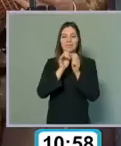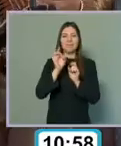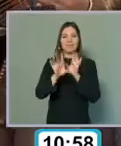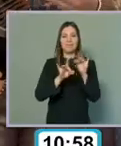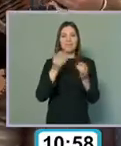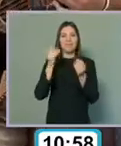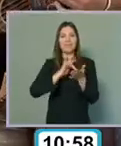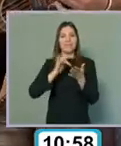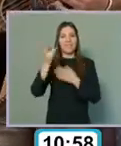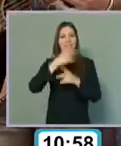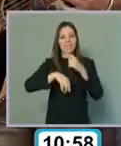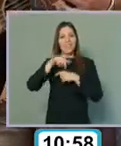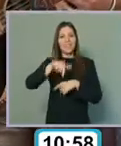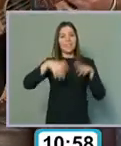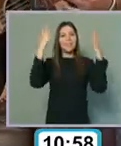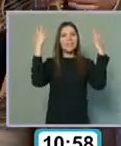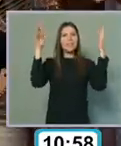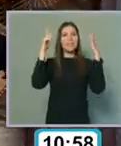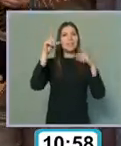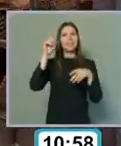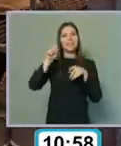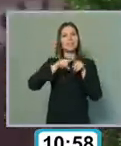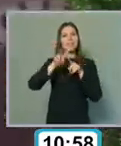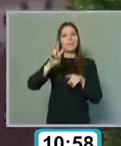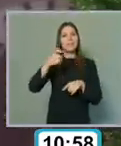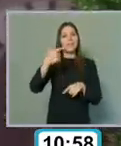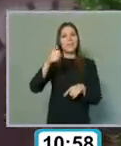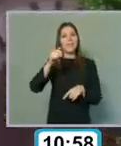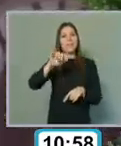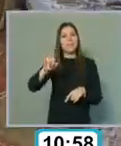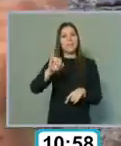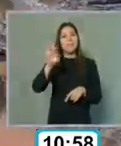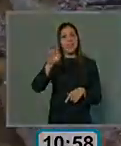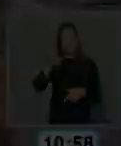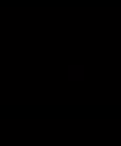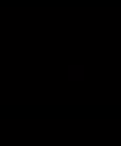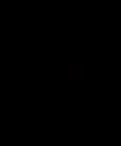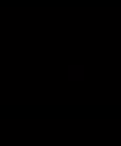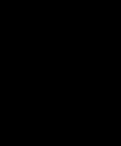gracias por estar con nosotros. Muchísimas gracias. El aplauso para los hermanos Vega Jr. Buenos días. Adelante, compañeros.